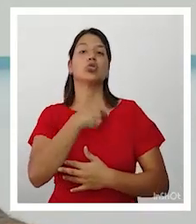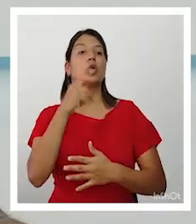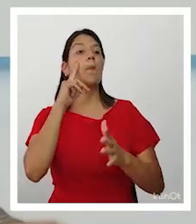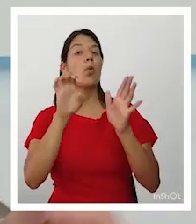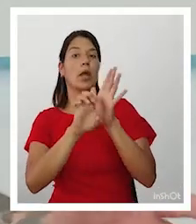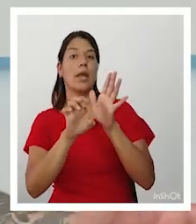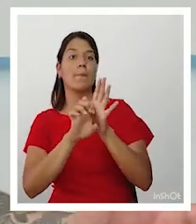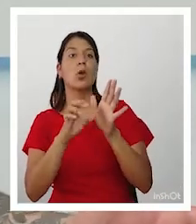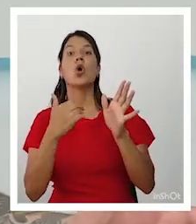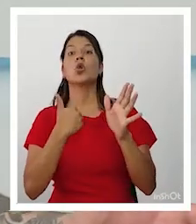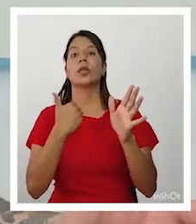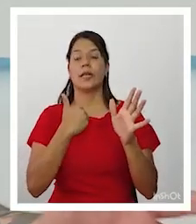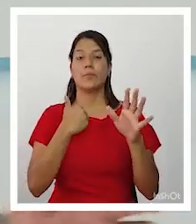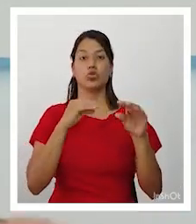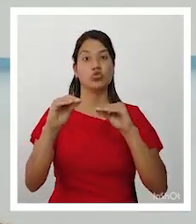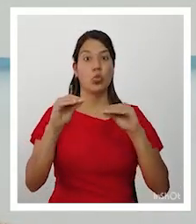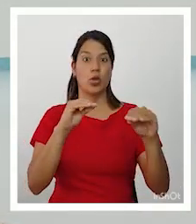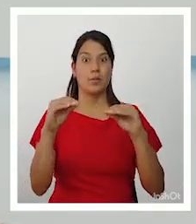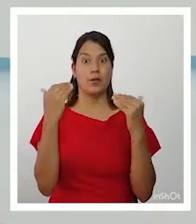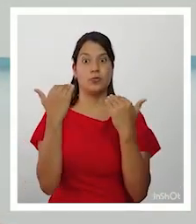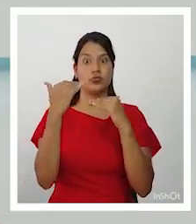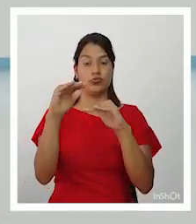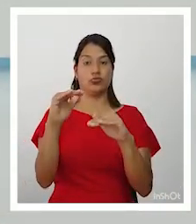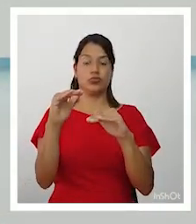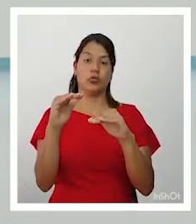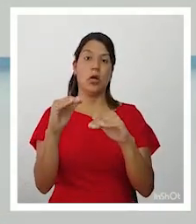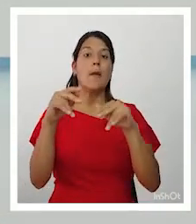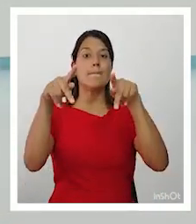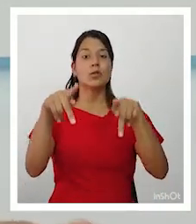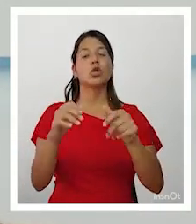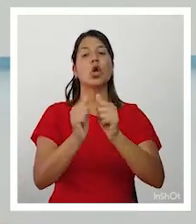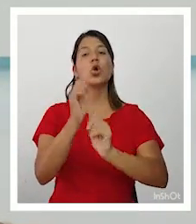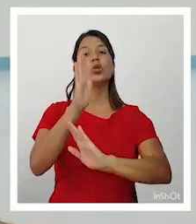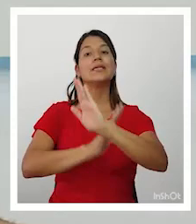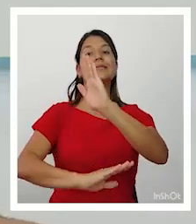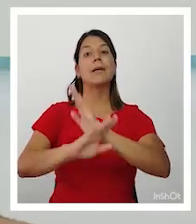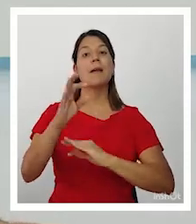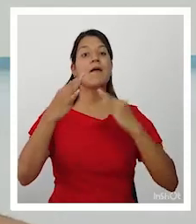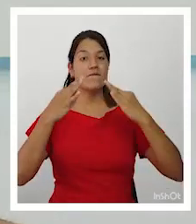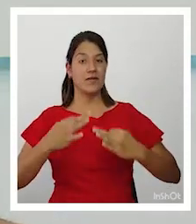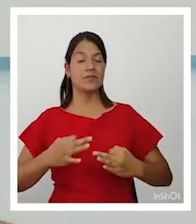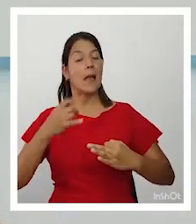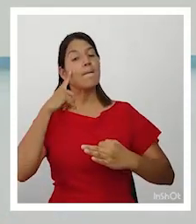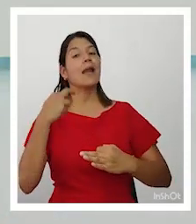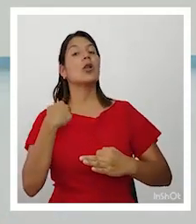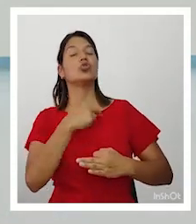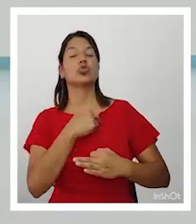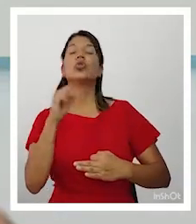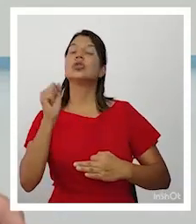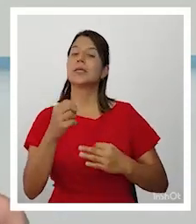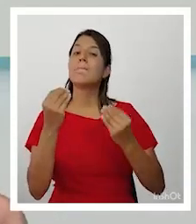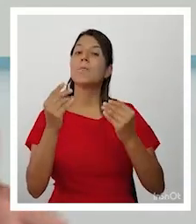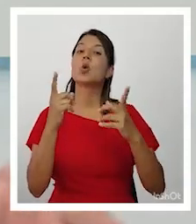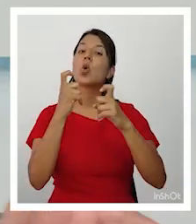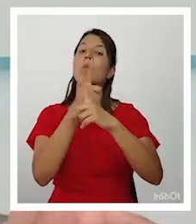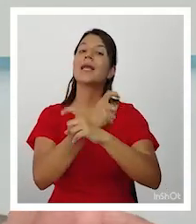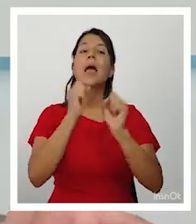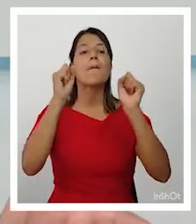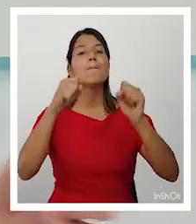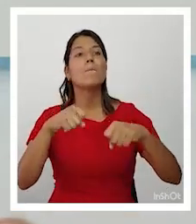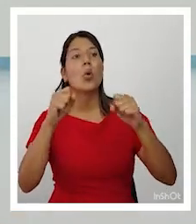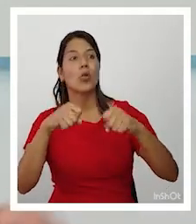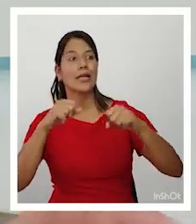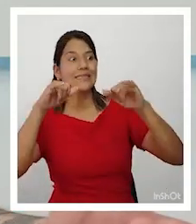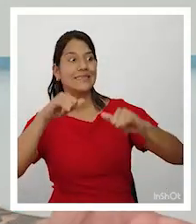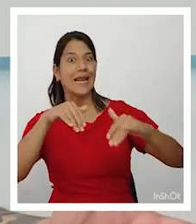movilidad reducida de personas con discapacidad física, pues sí se nos hace muy complicado el poder vivir en una